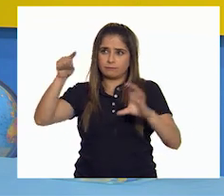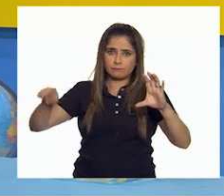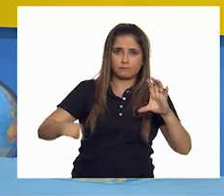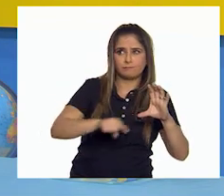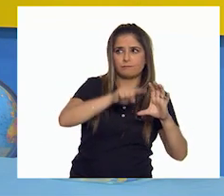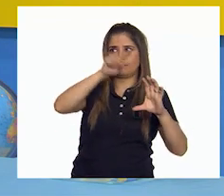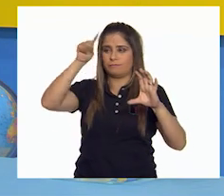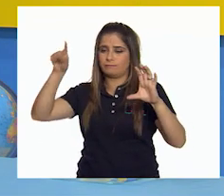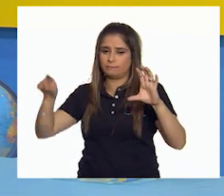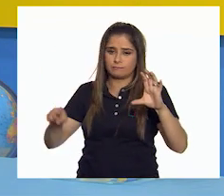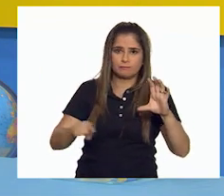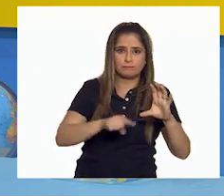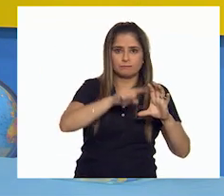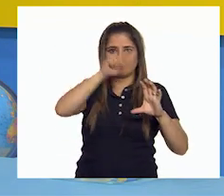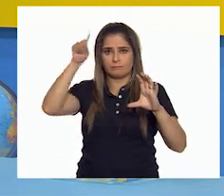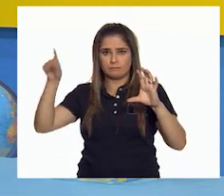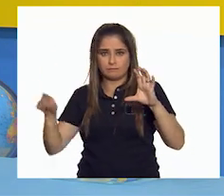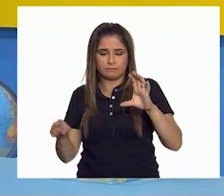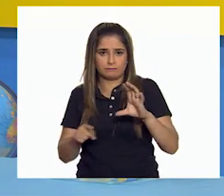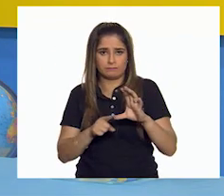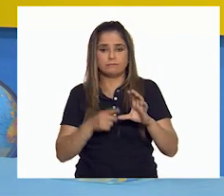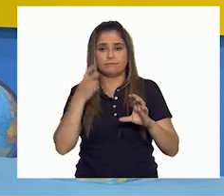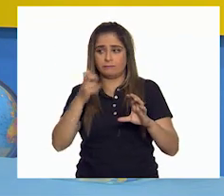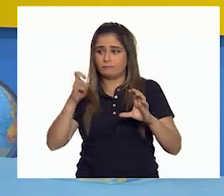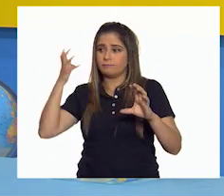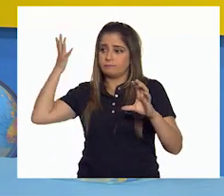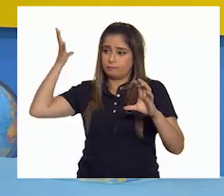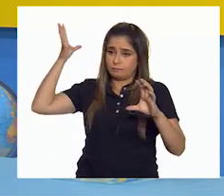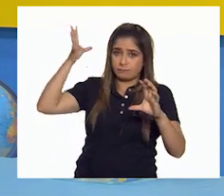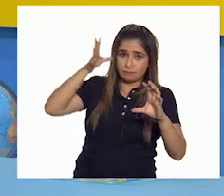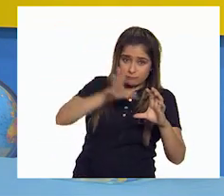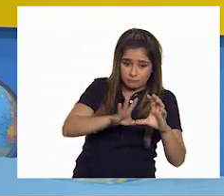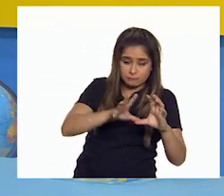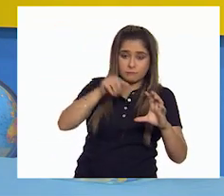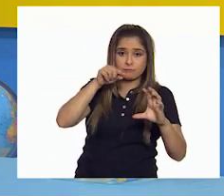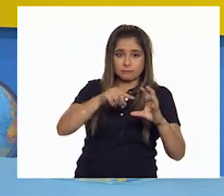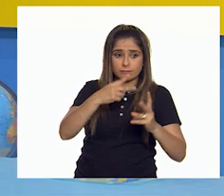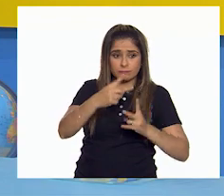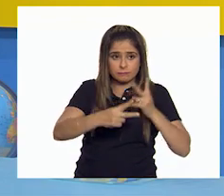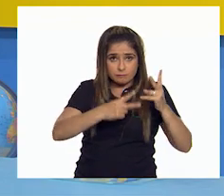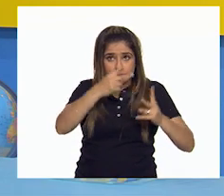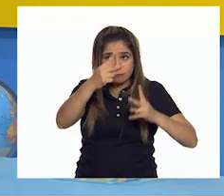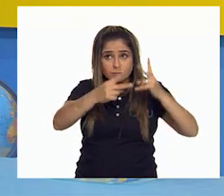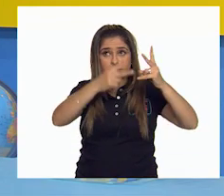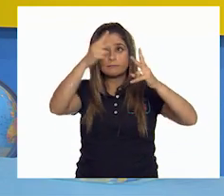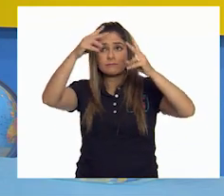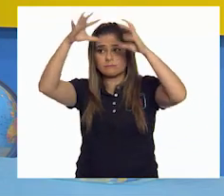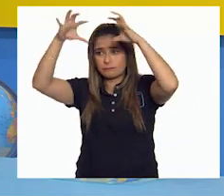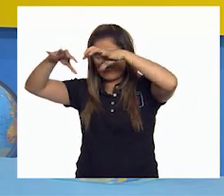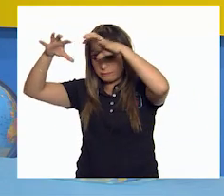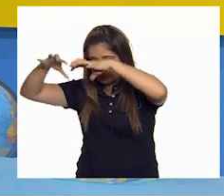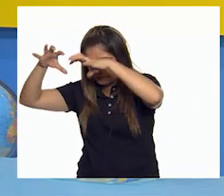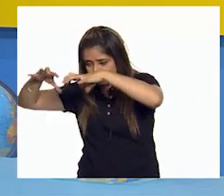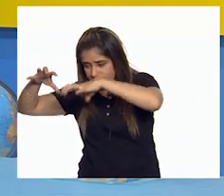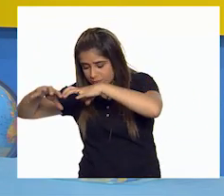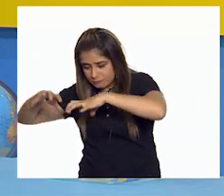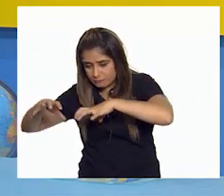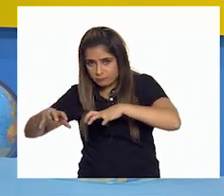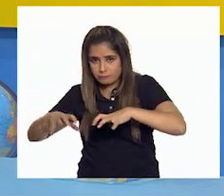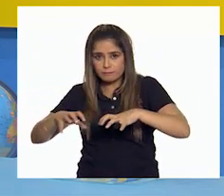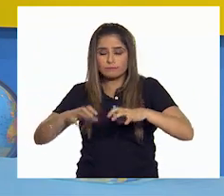constantemente. El ciclo del agua también determina el clima de cada región y los fenómenos meteorológicos